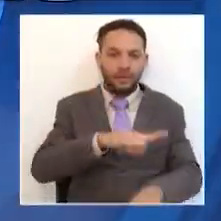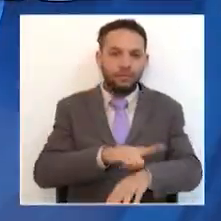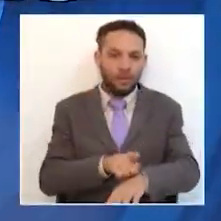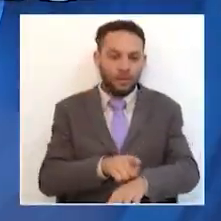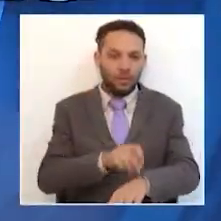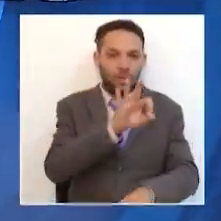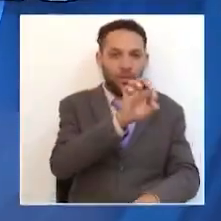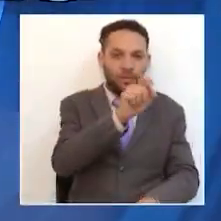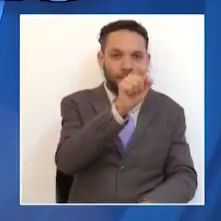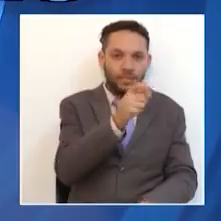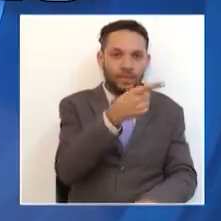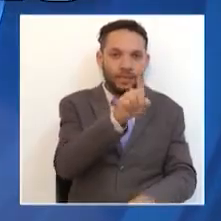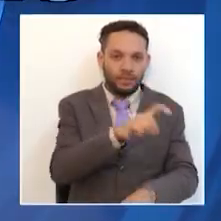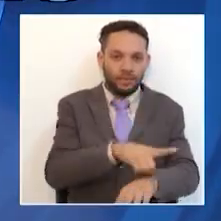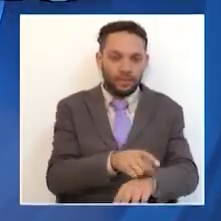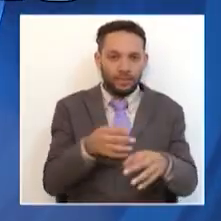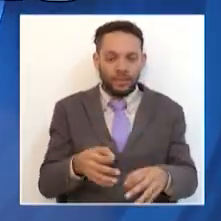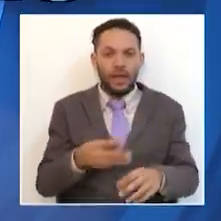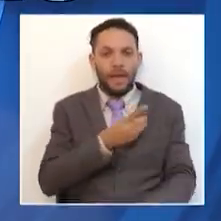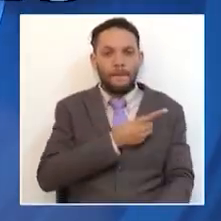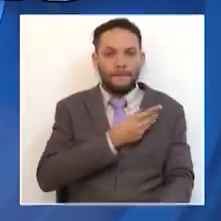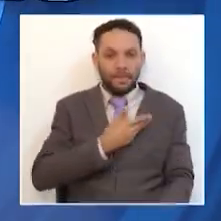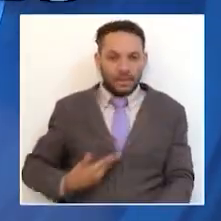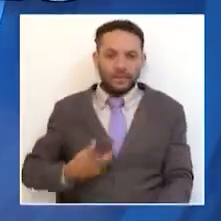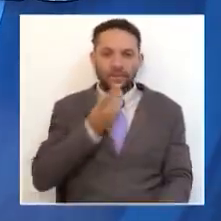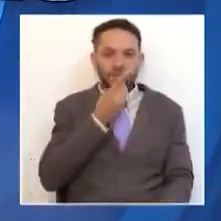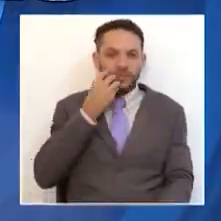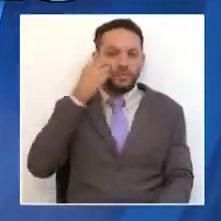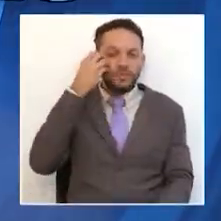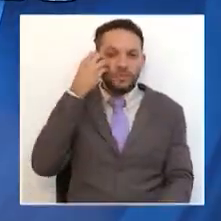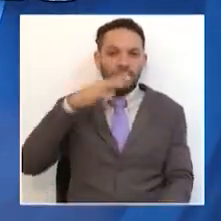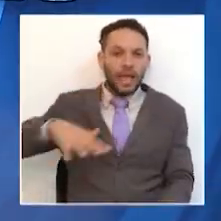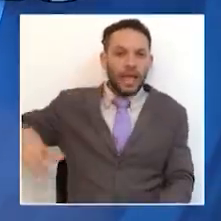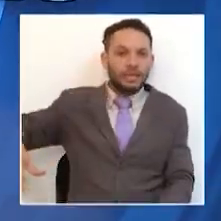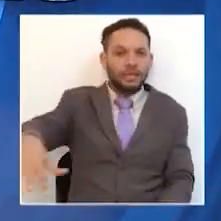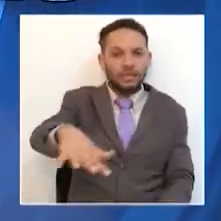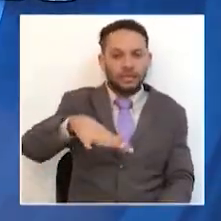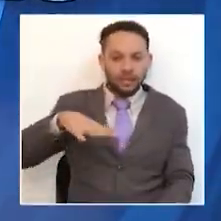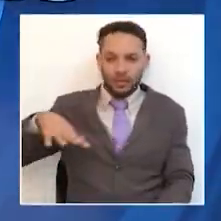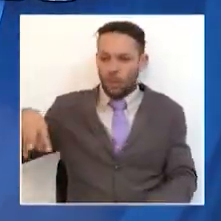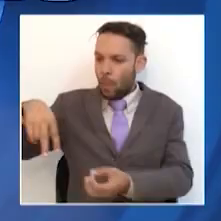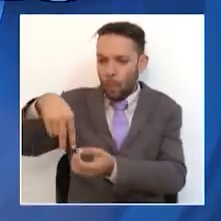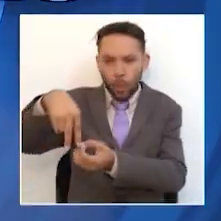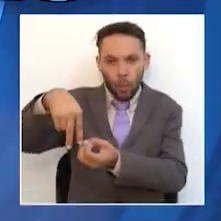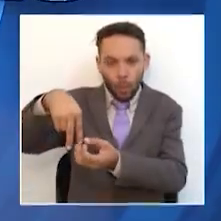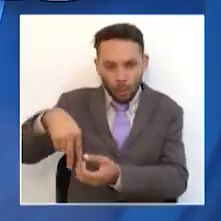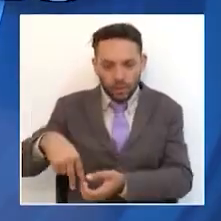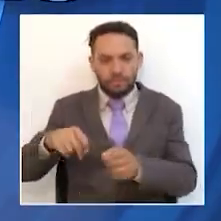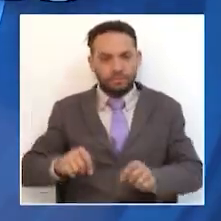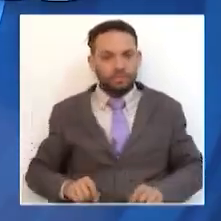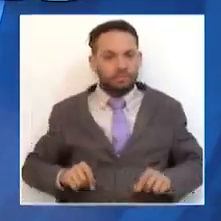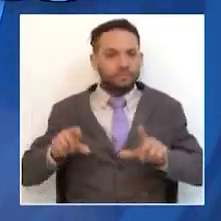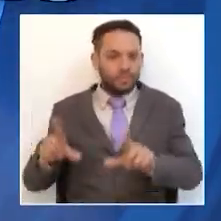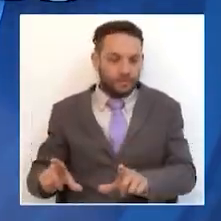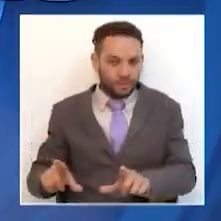el presidente de la República, Iván Duque, certificó a 4 municipios de Caldas como territorios libres de minas antipersonas. Con esta certificación ya